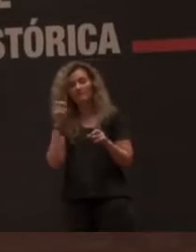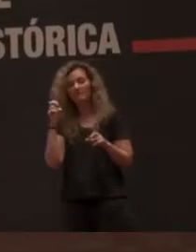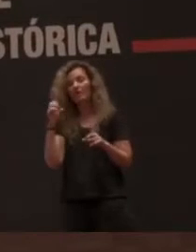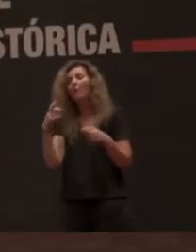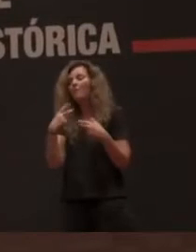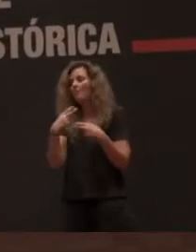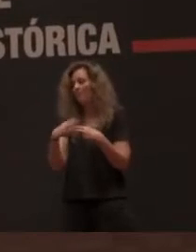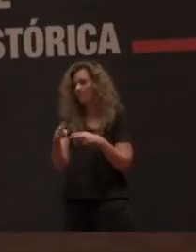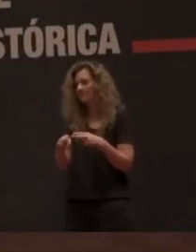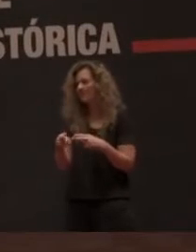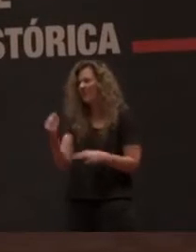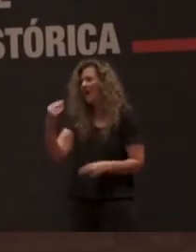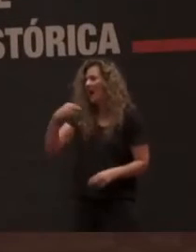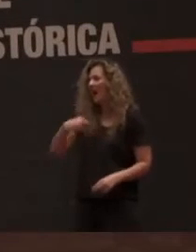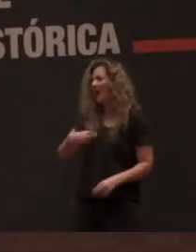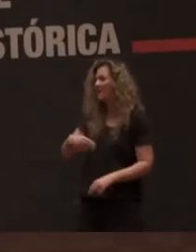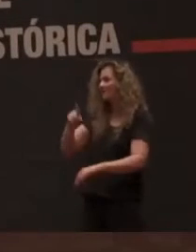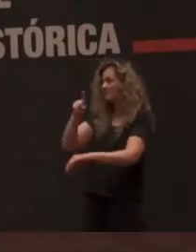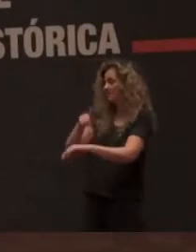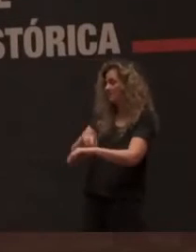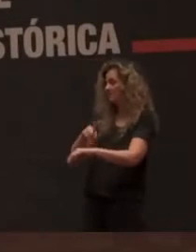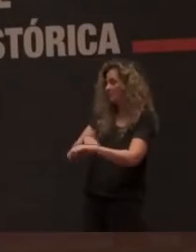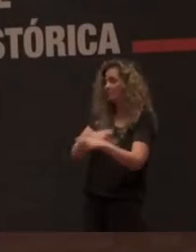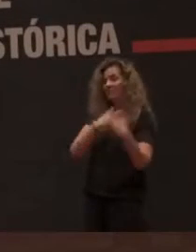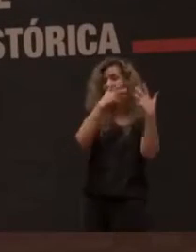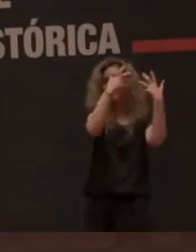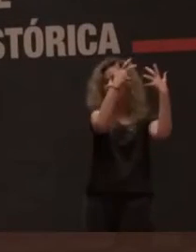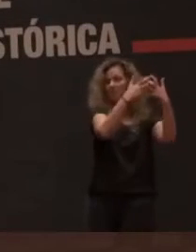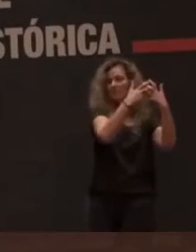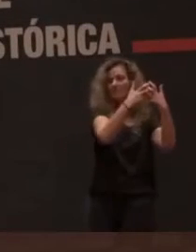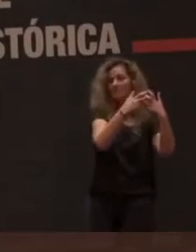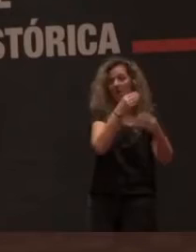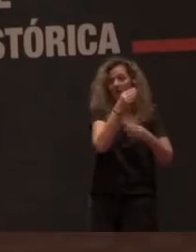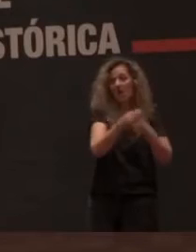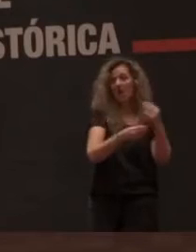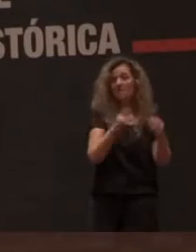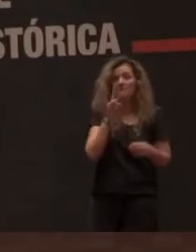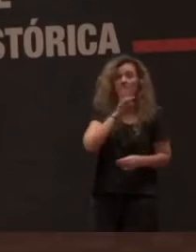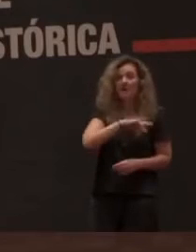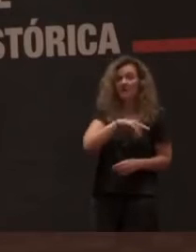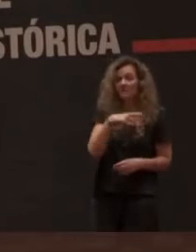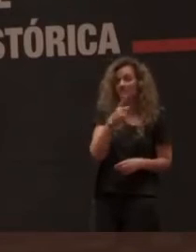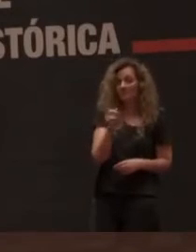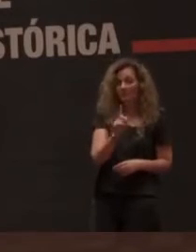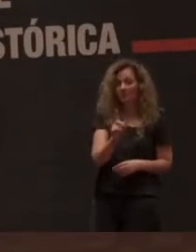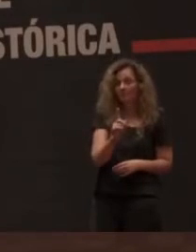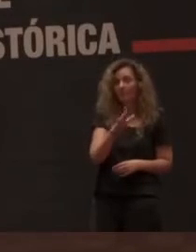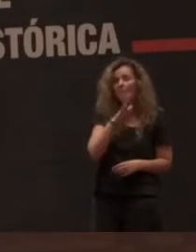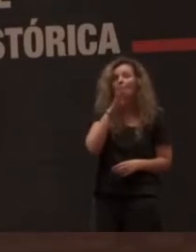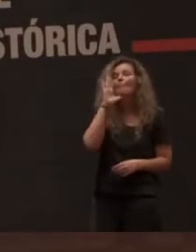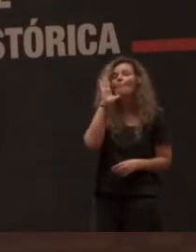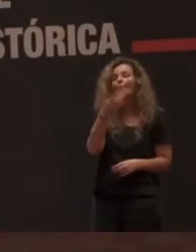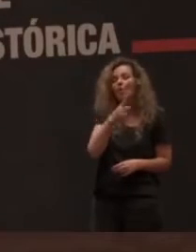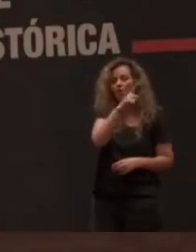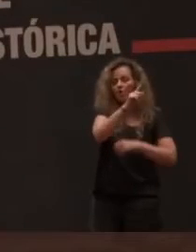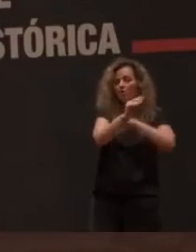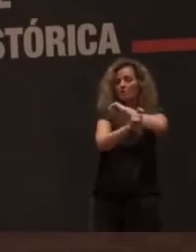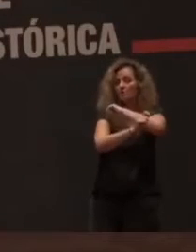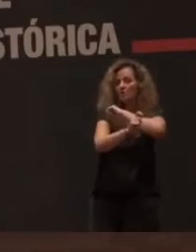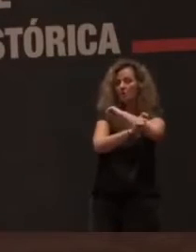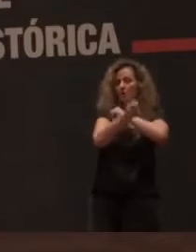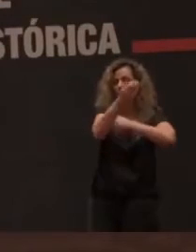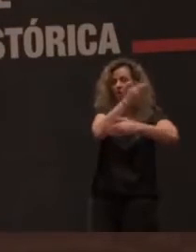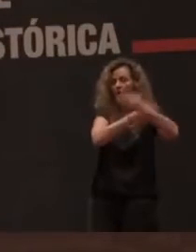político. Y al mismo tiempo, los Estados Unidos tampoco se hicieron tan mal, porque a su estrategia